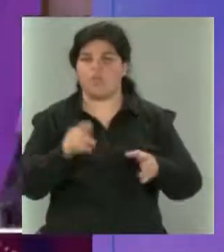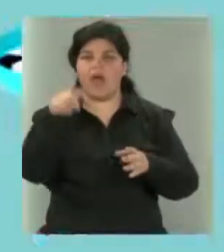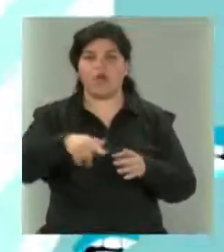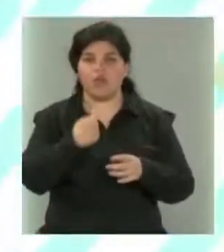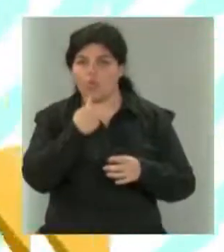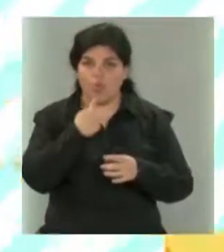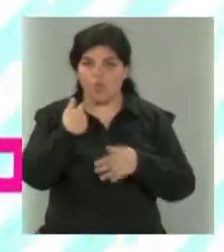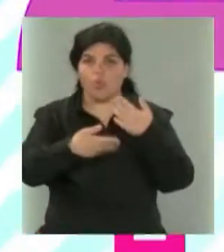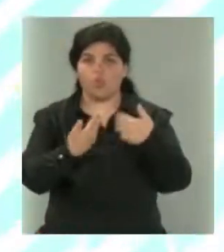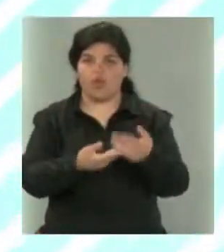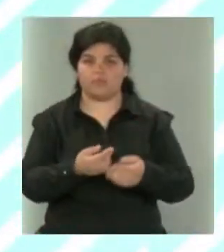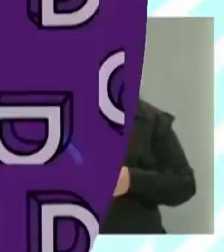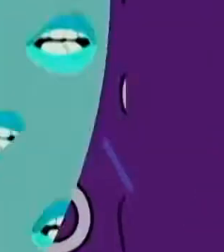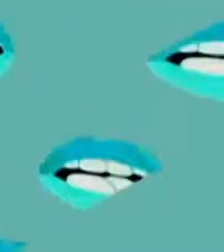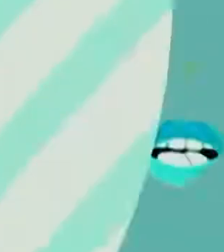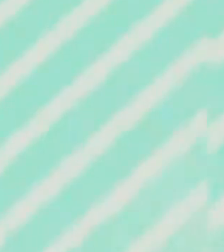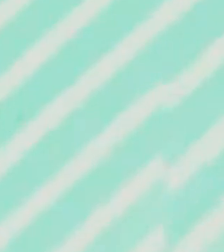de uva.